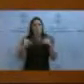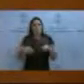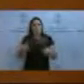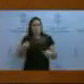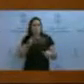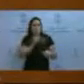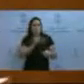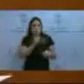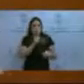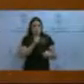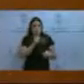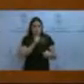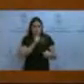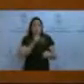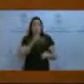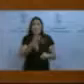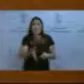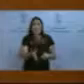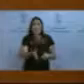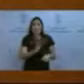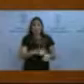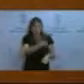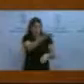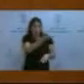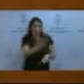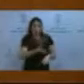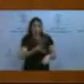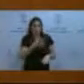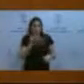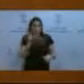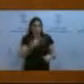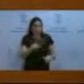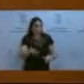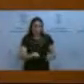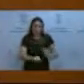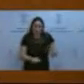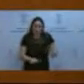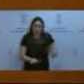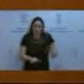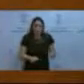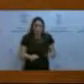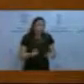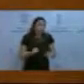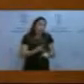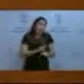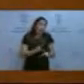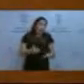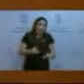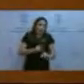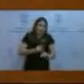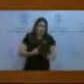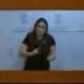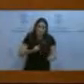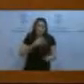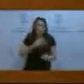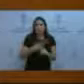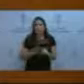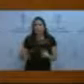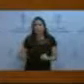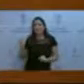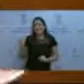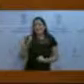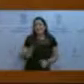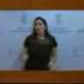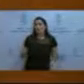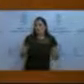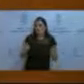laboral. ¿Y por qué? ¿Es culpa suya que lleva con lo que lleva? No, no es culpa suya, ni siquiera de su antecesor. Es de una serie de políticas repetidas una y otra vez,